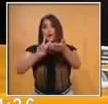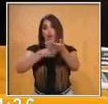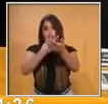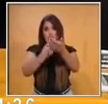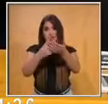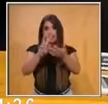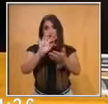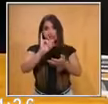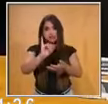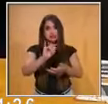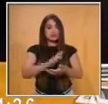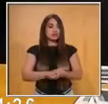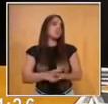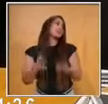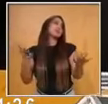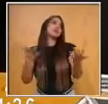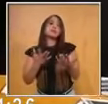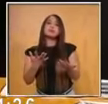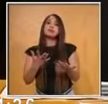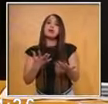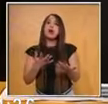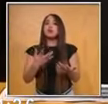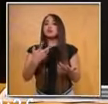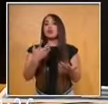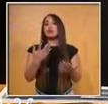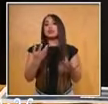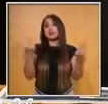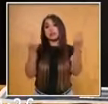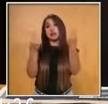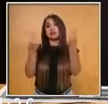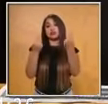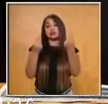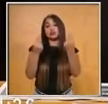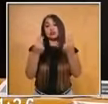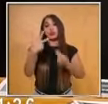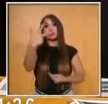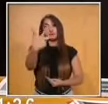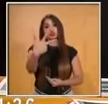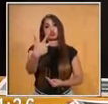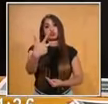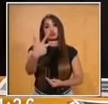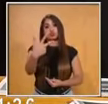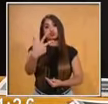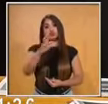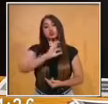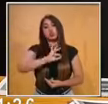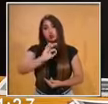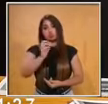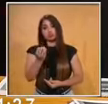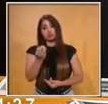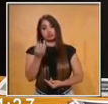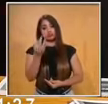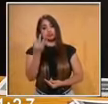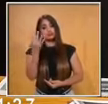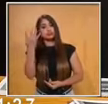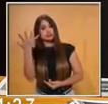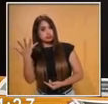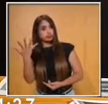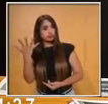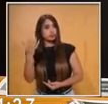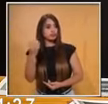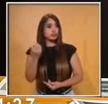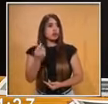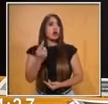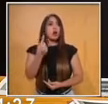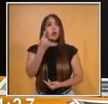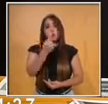que 4, entonces ocupamos 8 y los podemos contar los pedacitos. Si te das cuenta, tiene dobleces. 1,